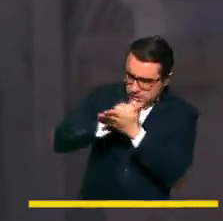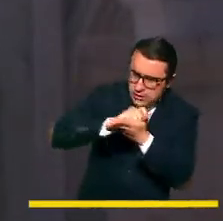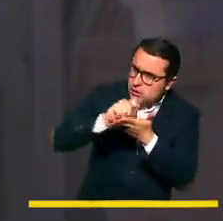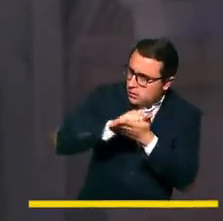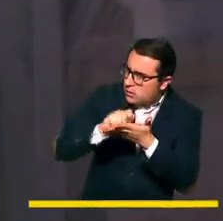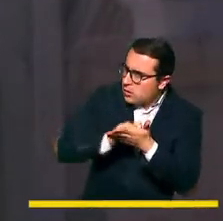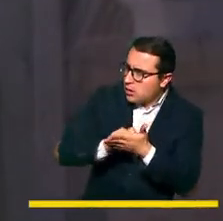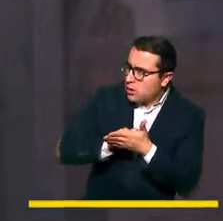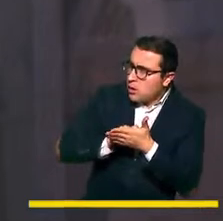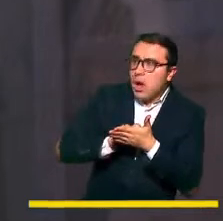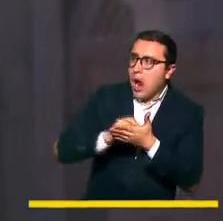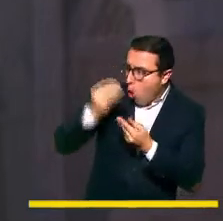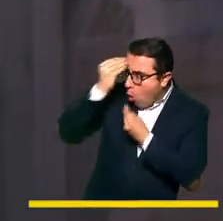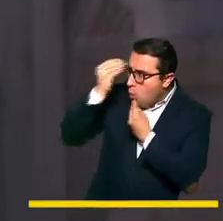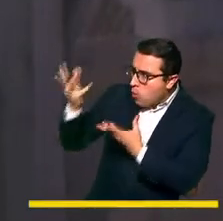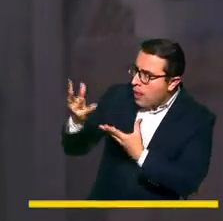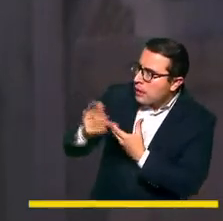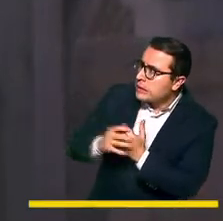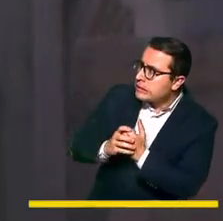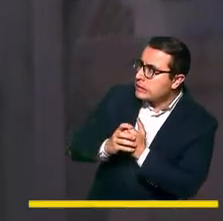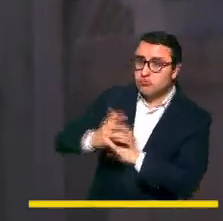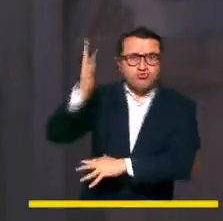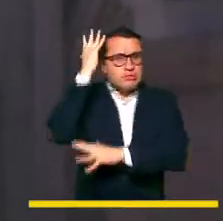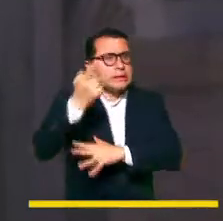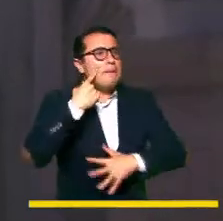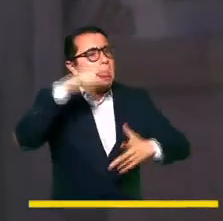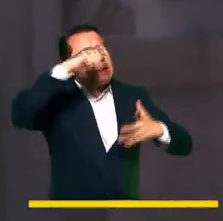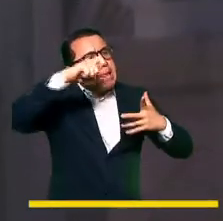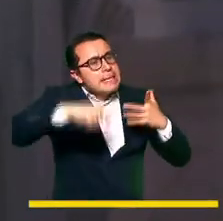y obedece lo que se dice,